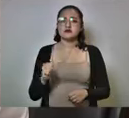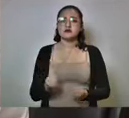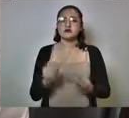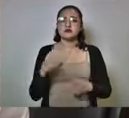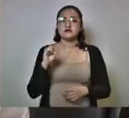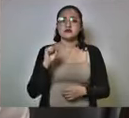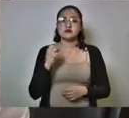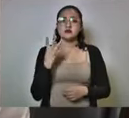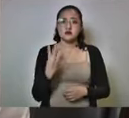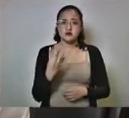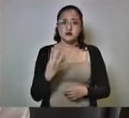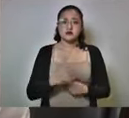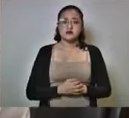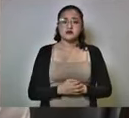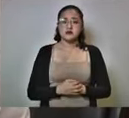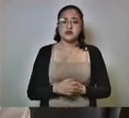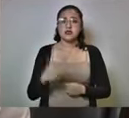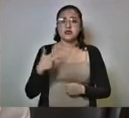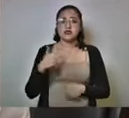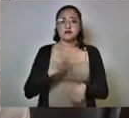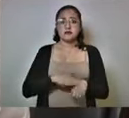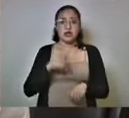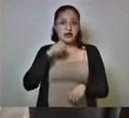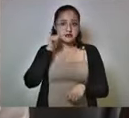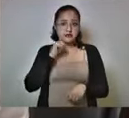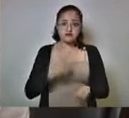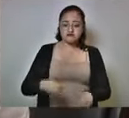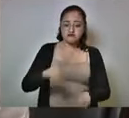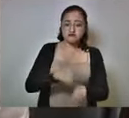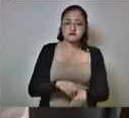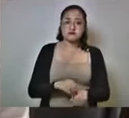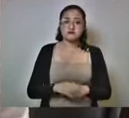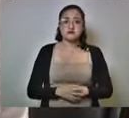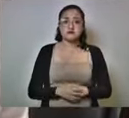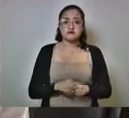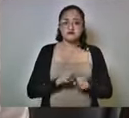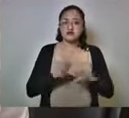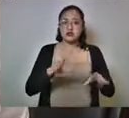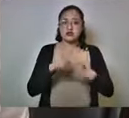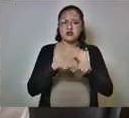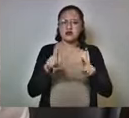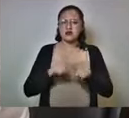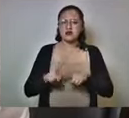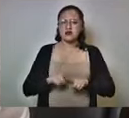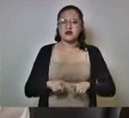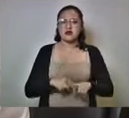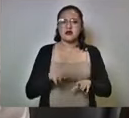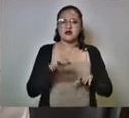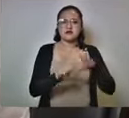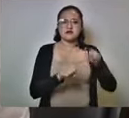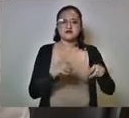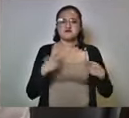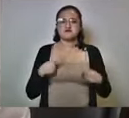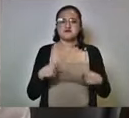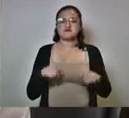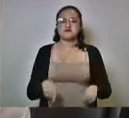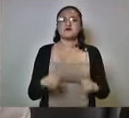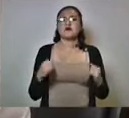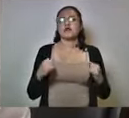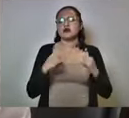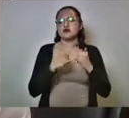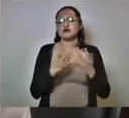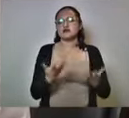hay 64, señor, 13 más que ayer, distribuidos en las 3 unidades que están captando en este